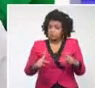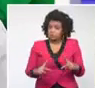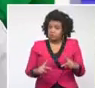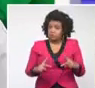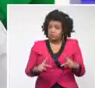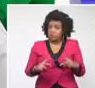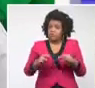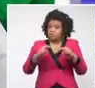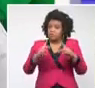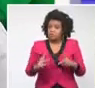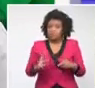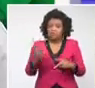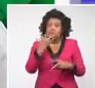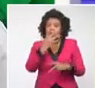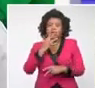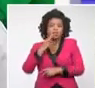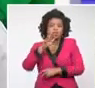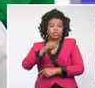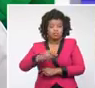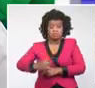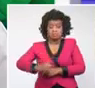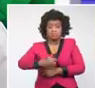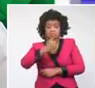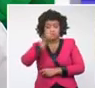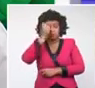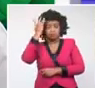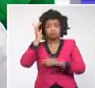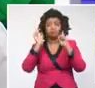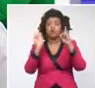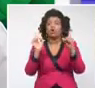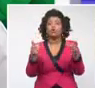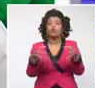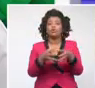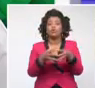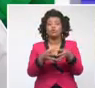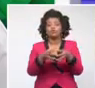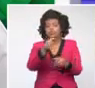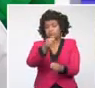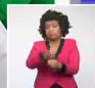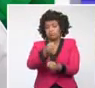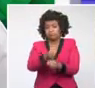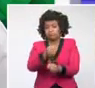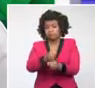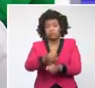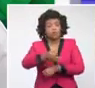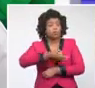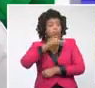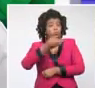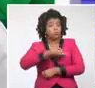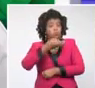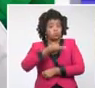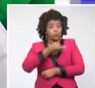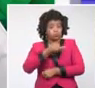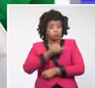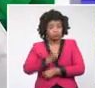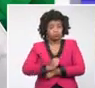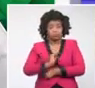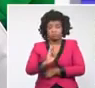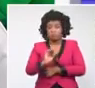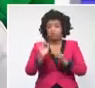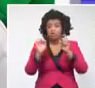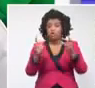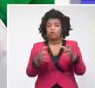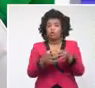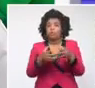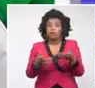presidente en la reunión del Grupo Territorial de Trabajo que se efectuó para la prevención y control de la